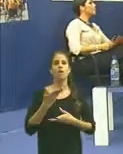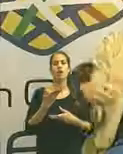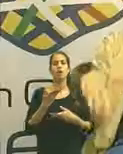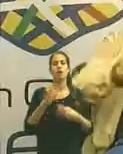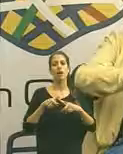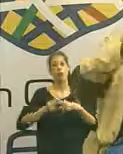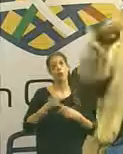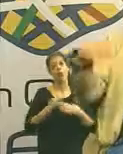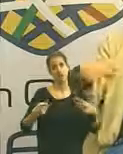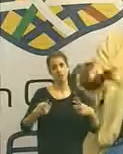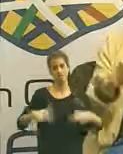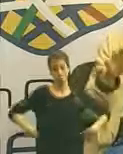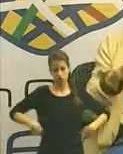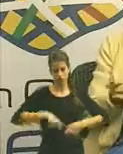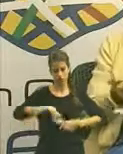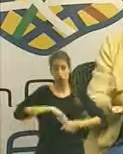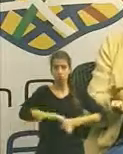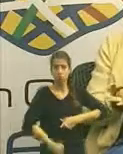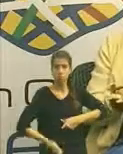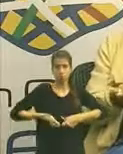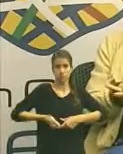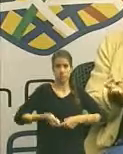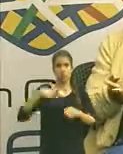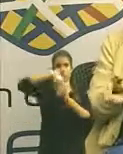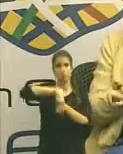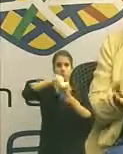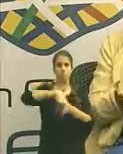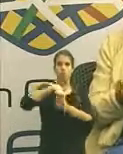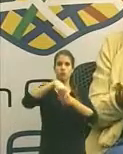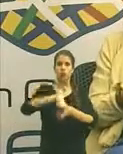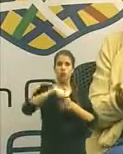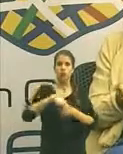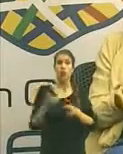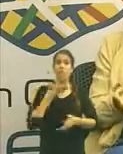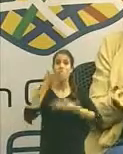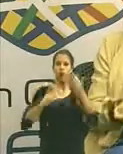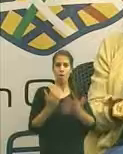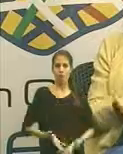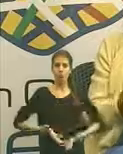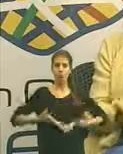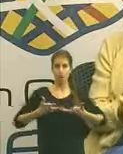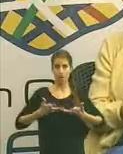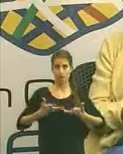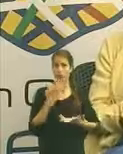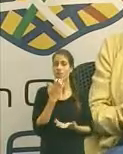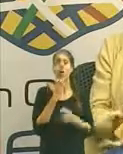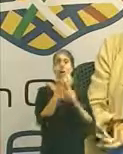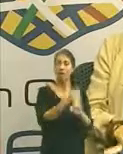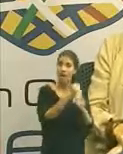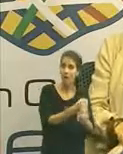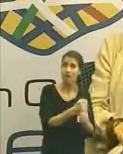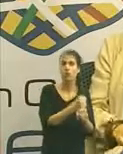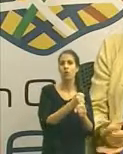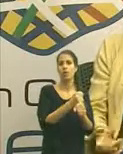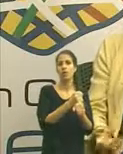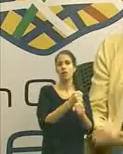un cinturón con una agarradera. Entonces, permite la transmisión del calor. El caballo tiene dos grados superior del ser